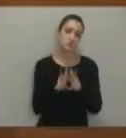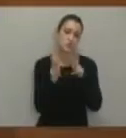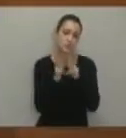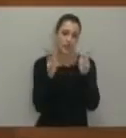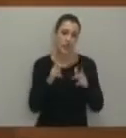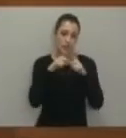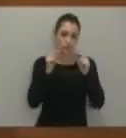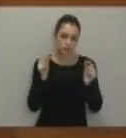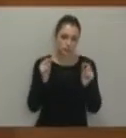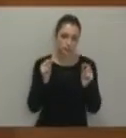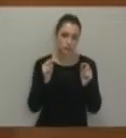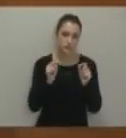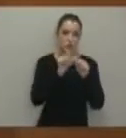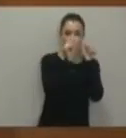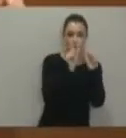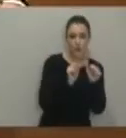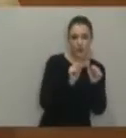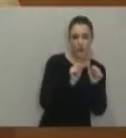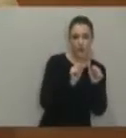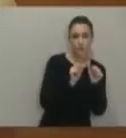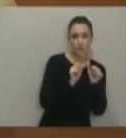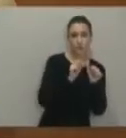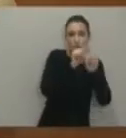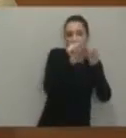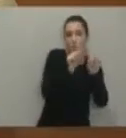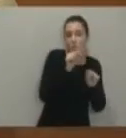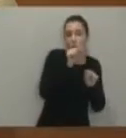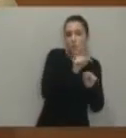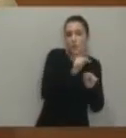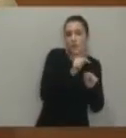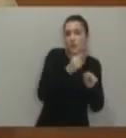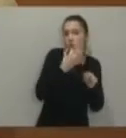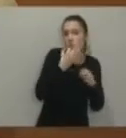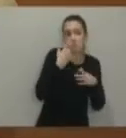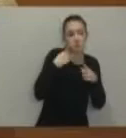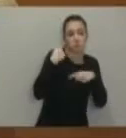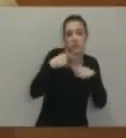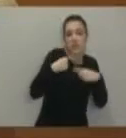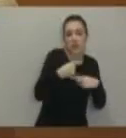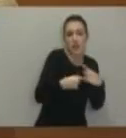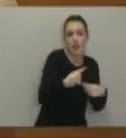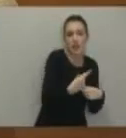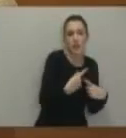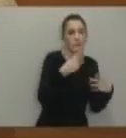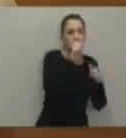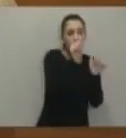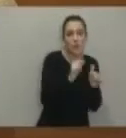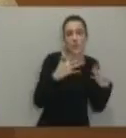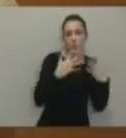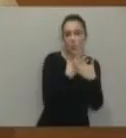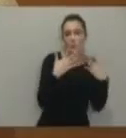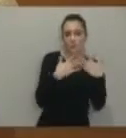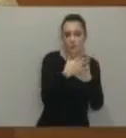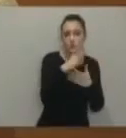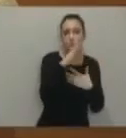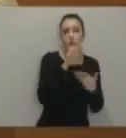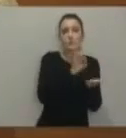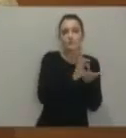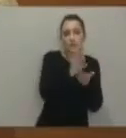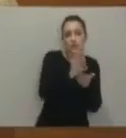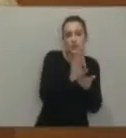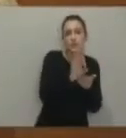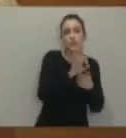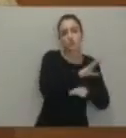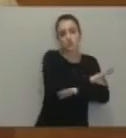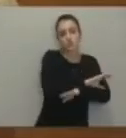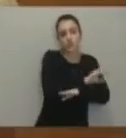pasando de un modelo que tradicionalmente y en la práctica podía considerarse como un modelo mixto, con servicios prestados por la Consejería y